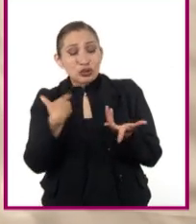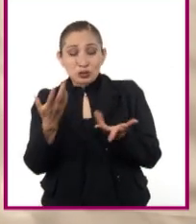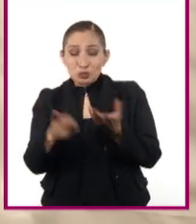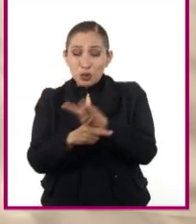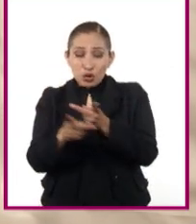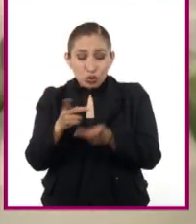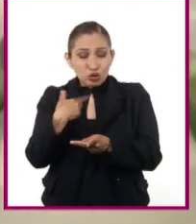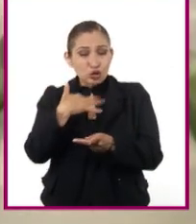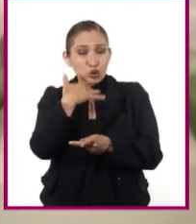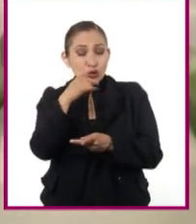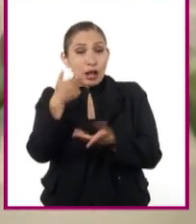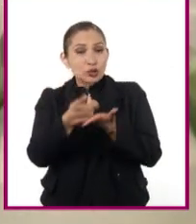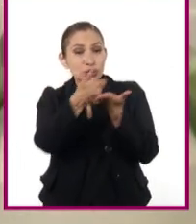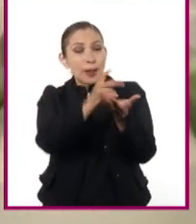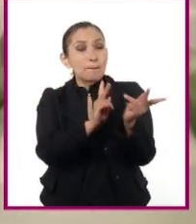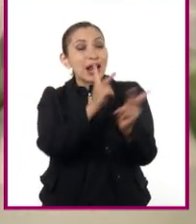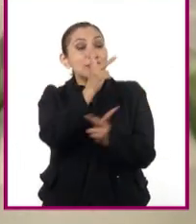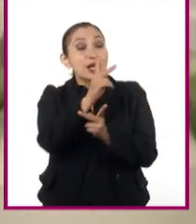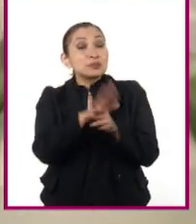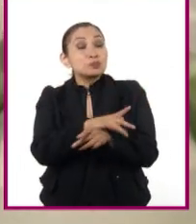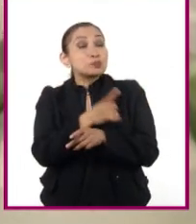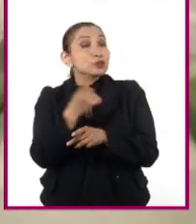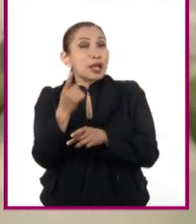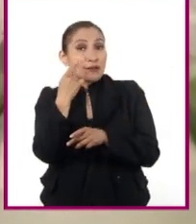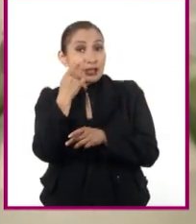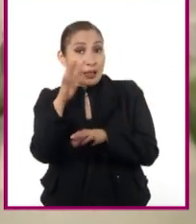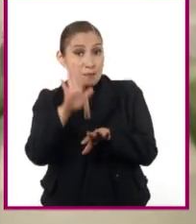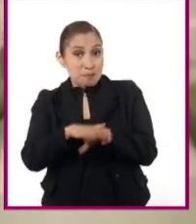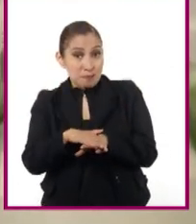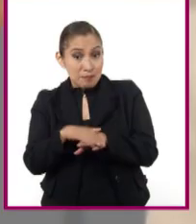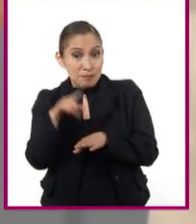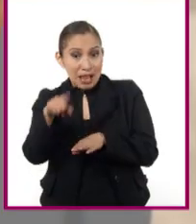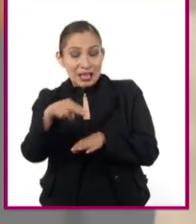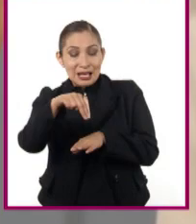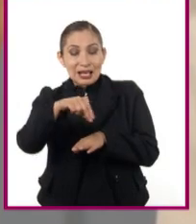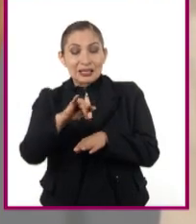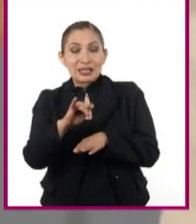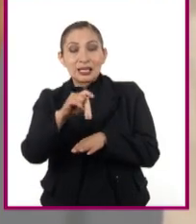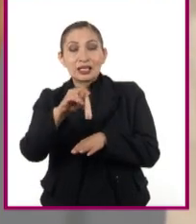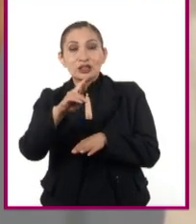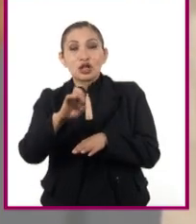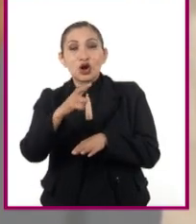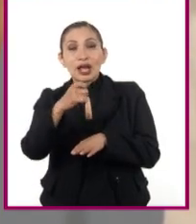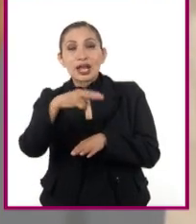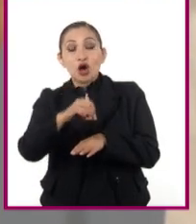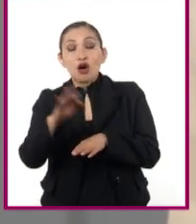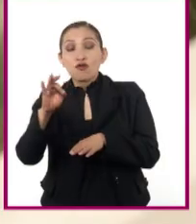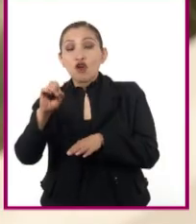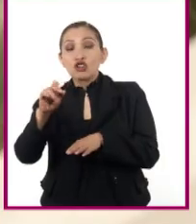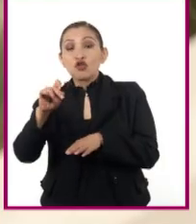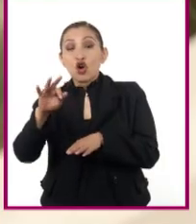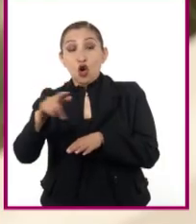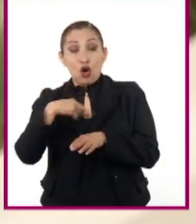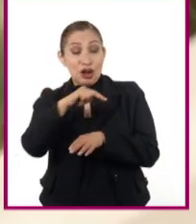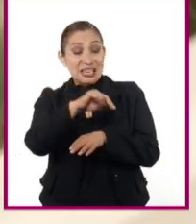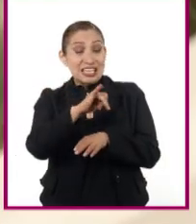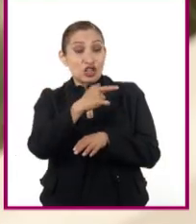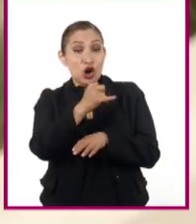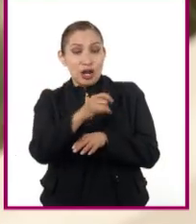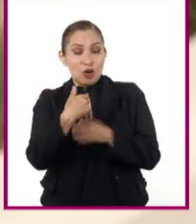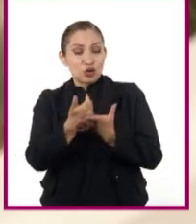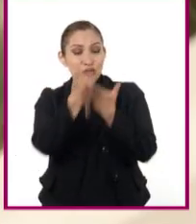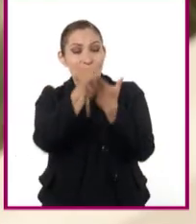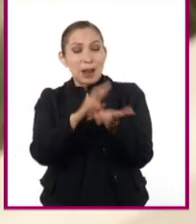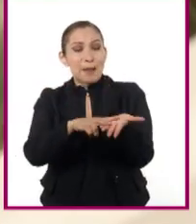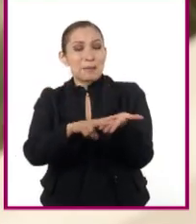contaminantes ayudan a estas plantas? Primero porque vamos a tener, sobre todo, nitrógeno y fósforo. El nitrógeno nos ayuda a que las plantas estén